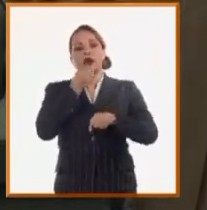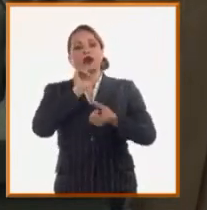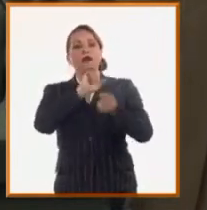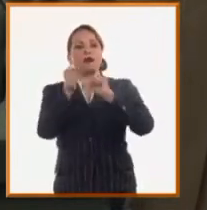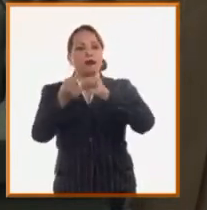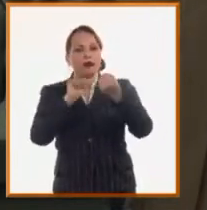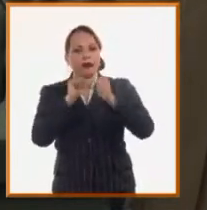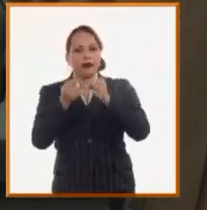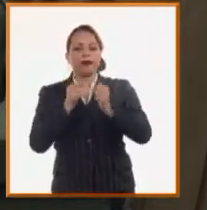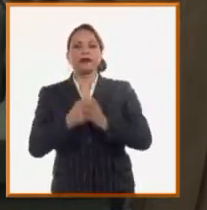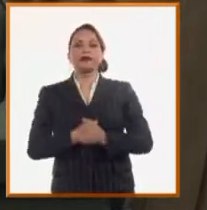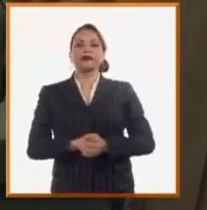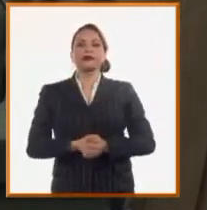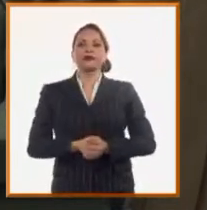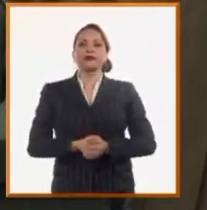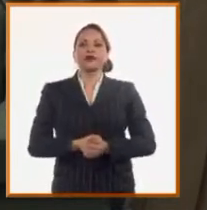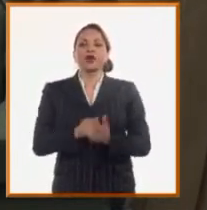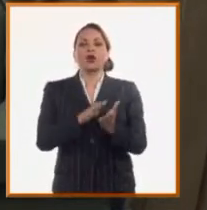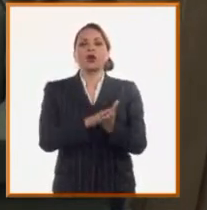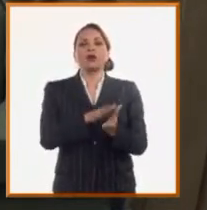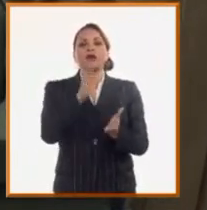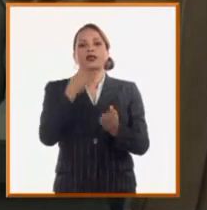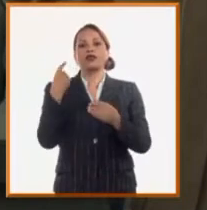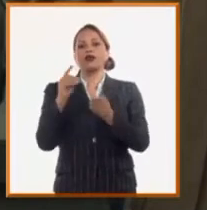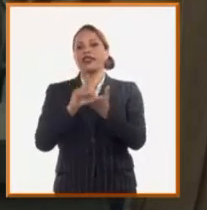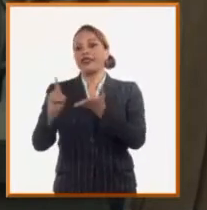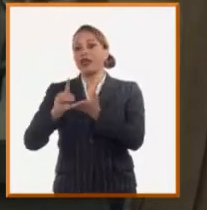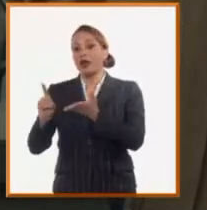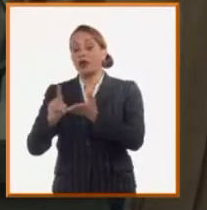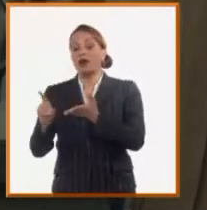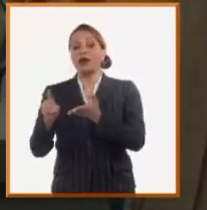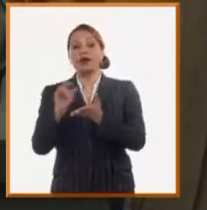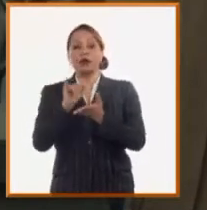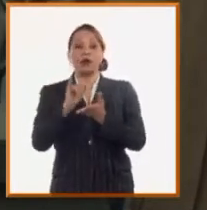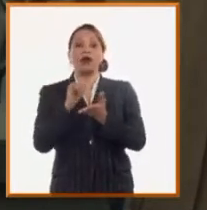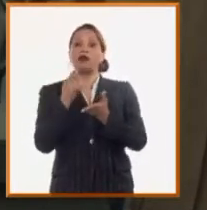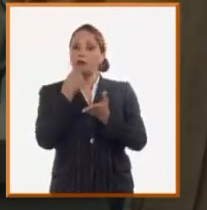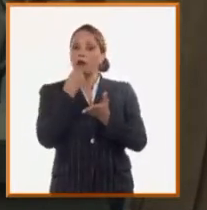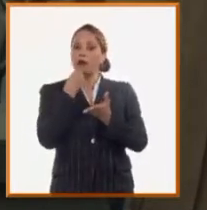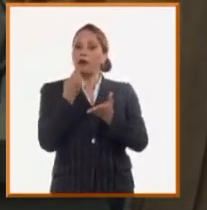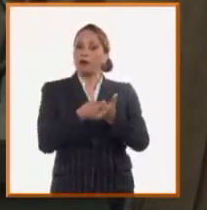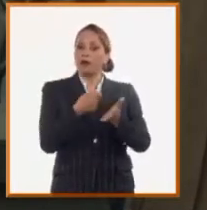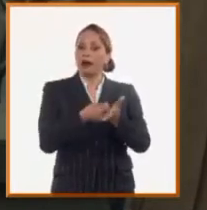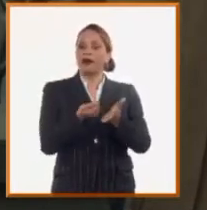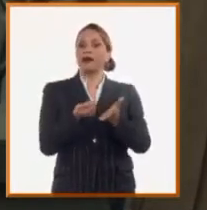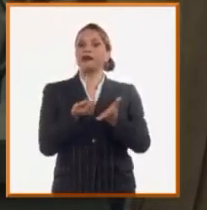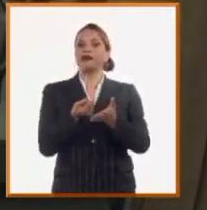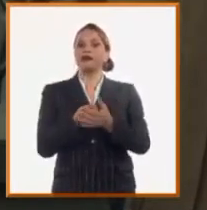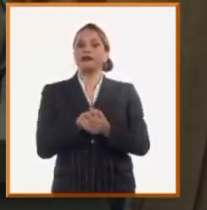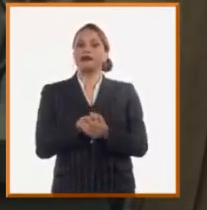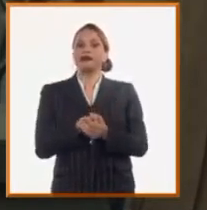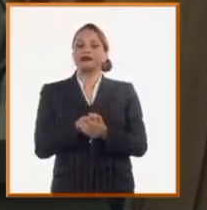los compromisos de deuda, podíamos tener